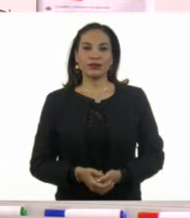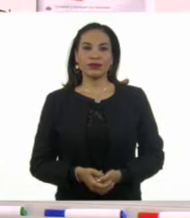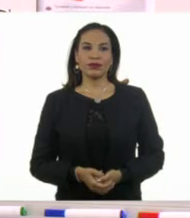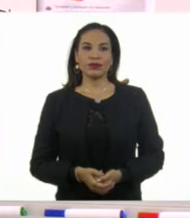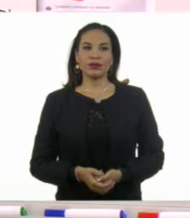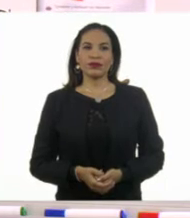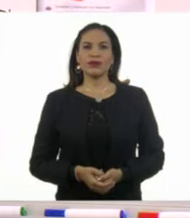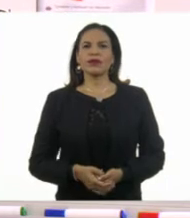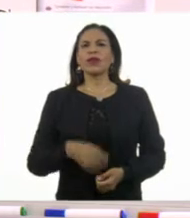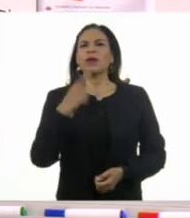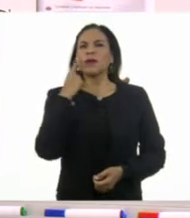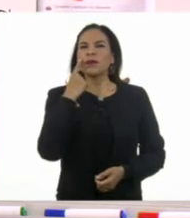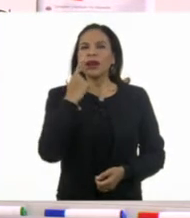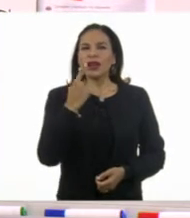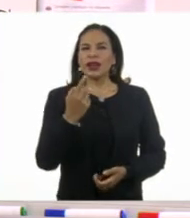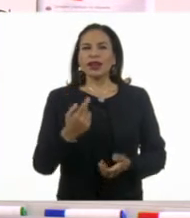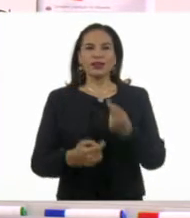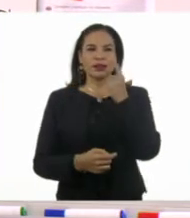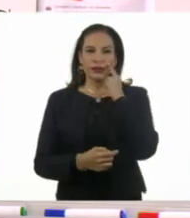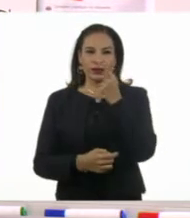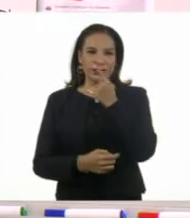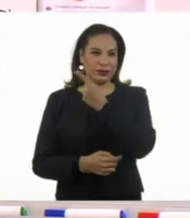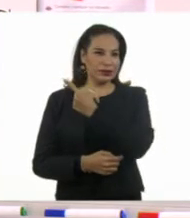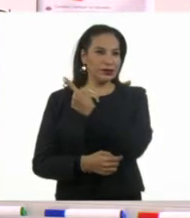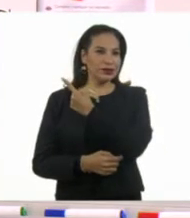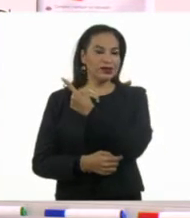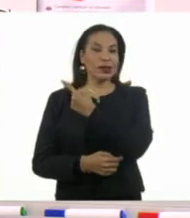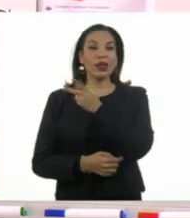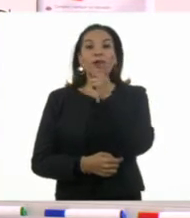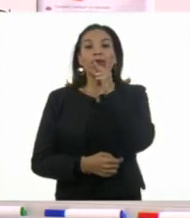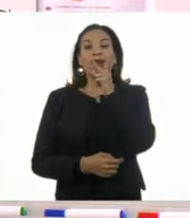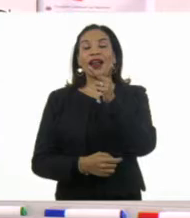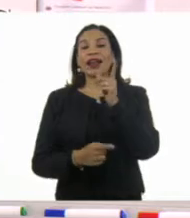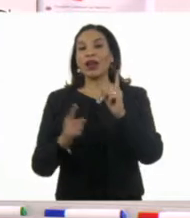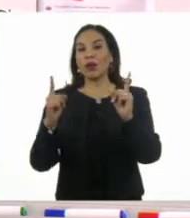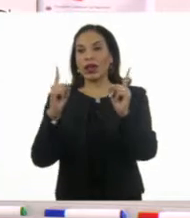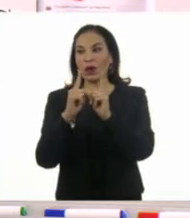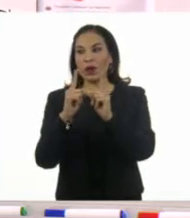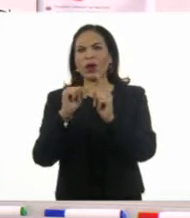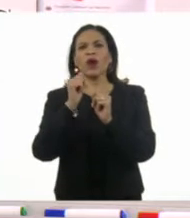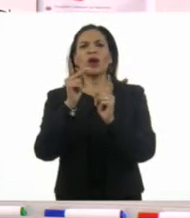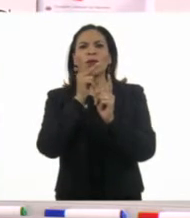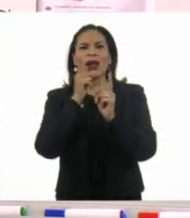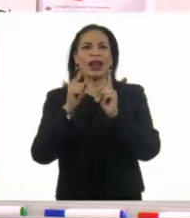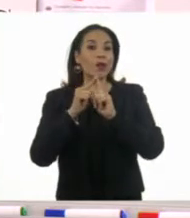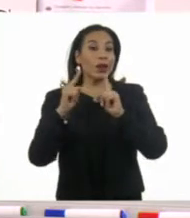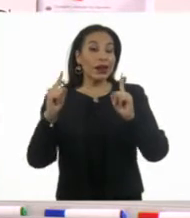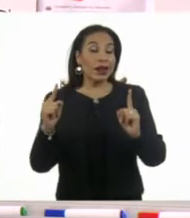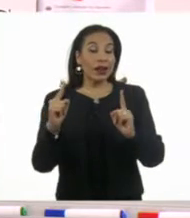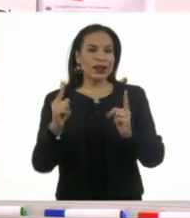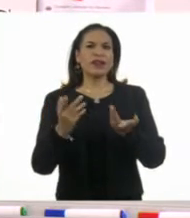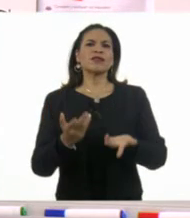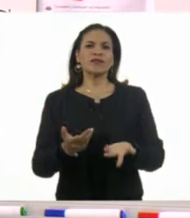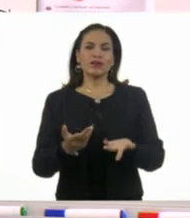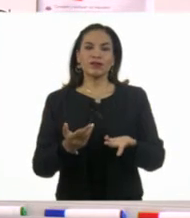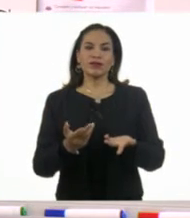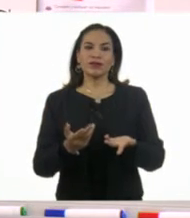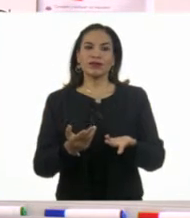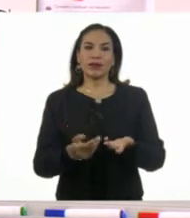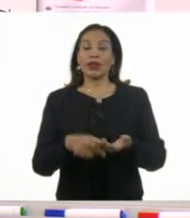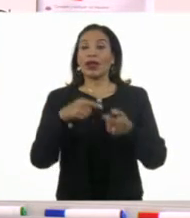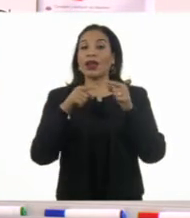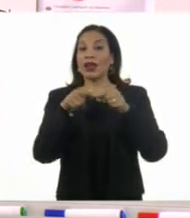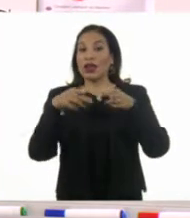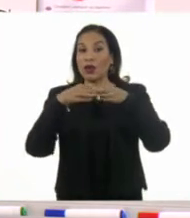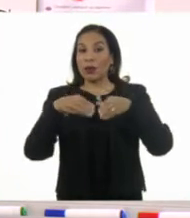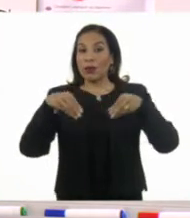Y aquí podemos observar cómo es que una es palabra corta y otra es palabra larga. Y sobre todo, que